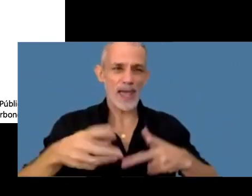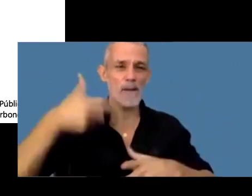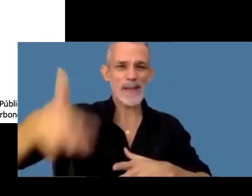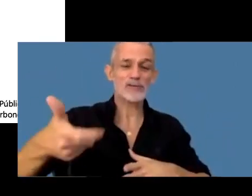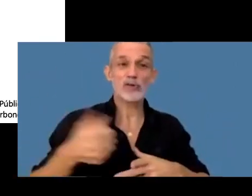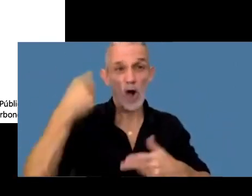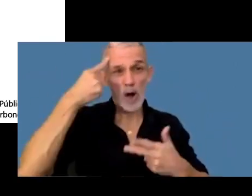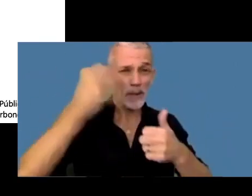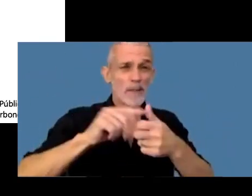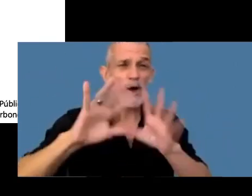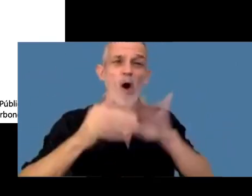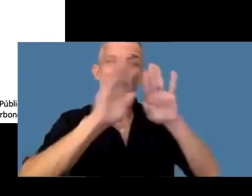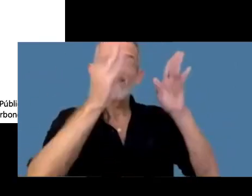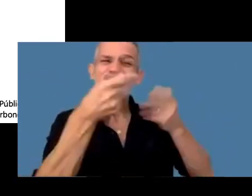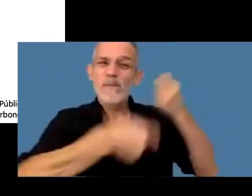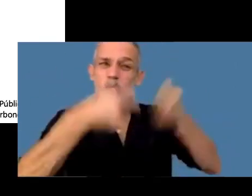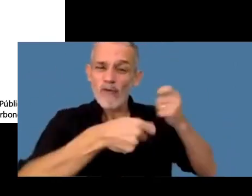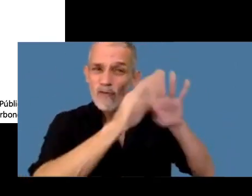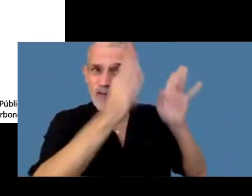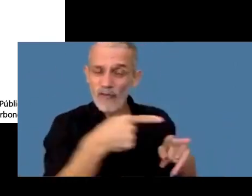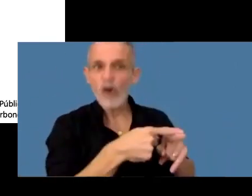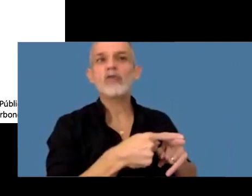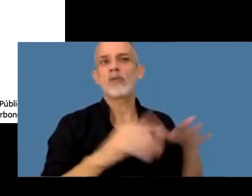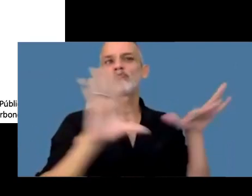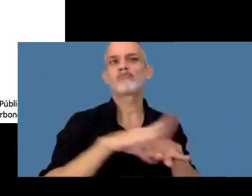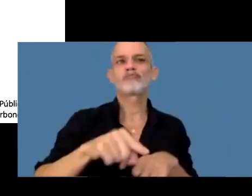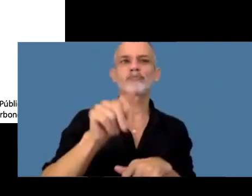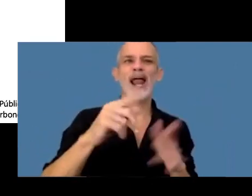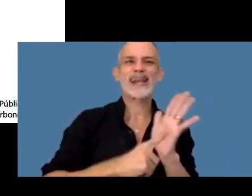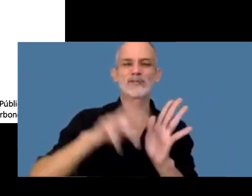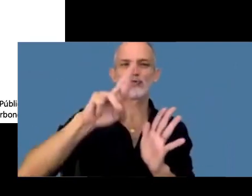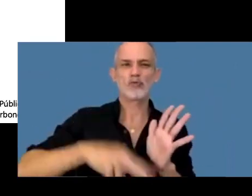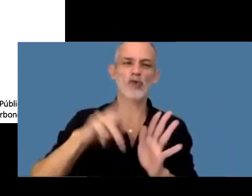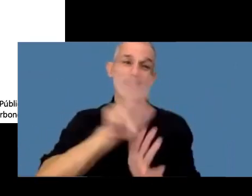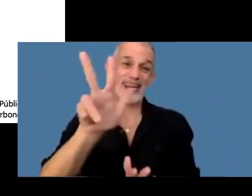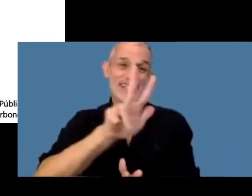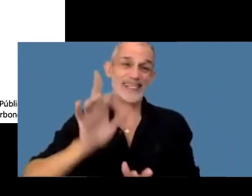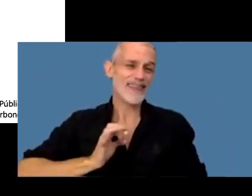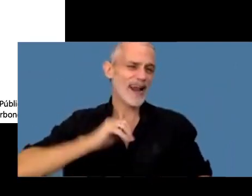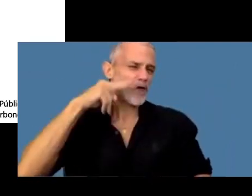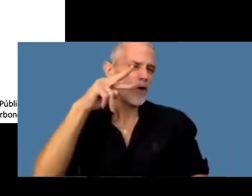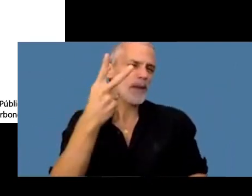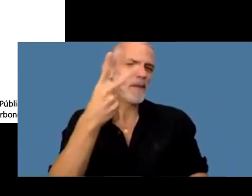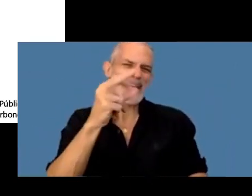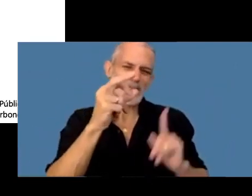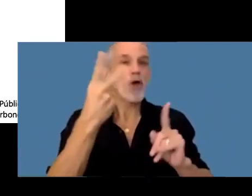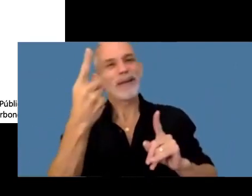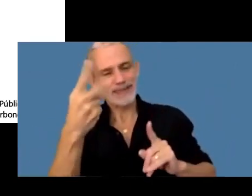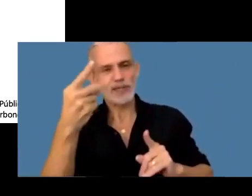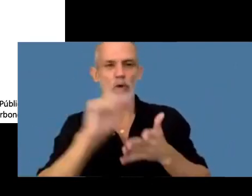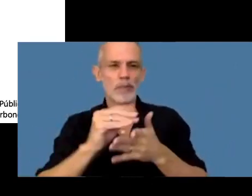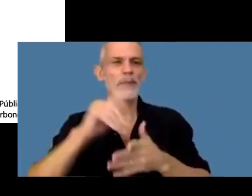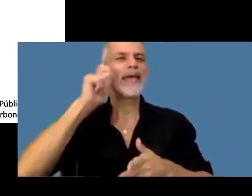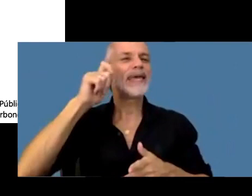fiduciario, tiene que estar conforme a la resolución 33 del año 2021. Acá puse 2020, me equivoqué, de la Inspección General de Justicia. Ahí